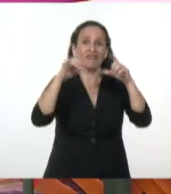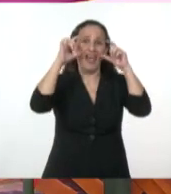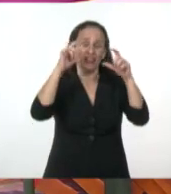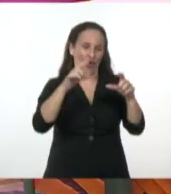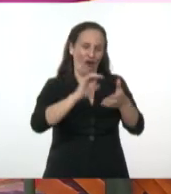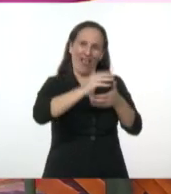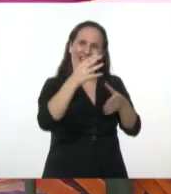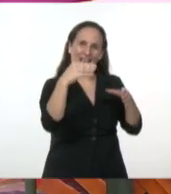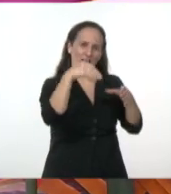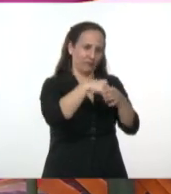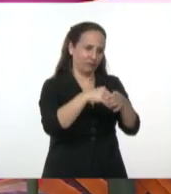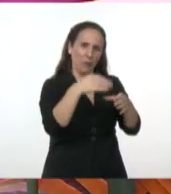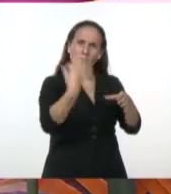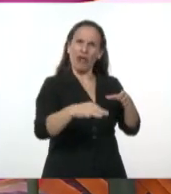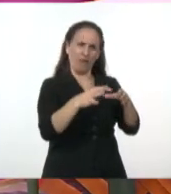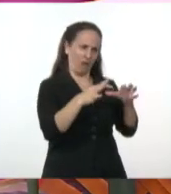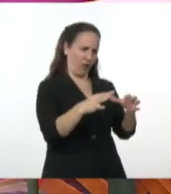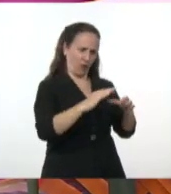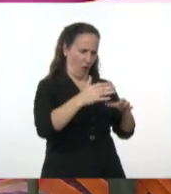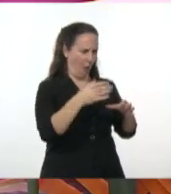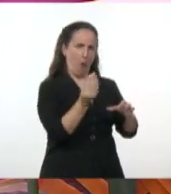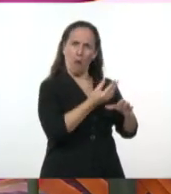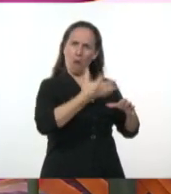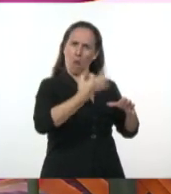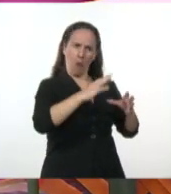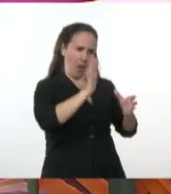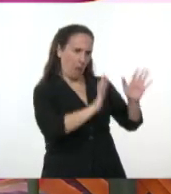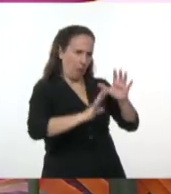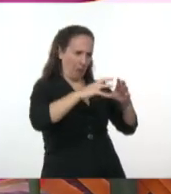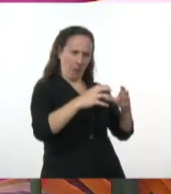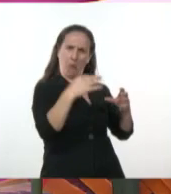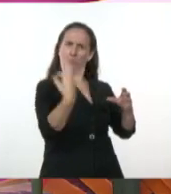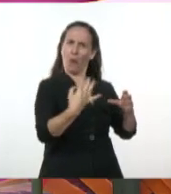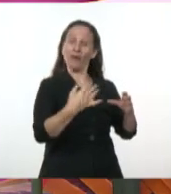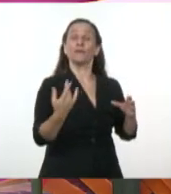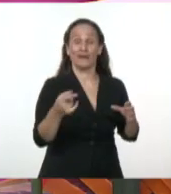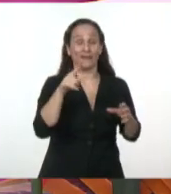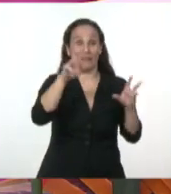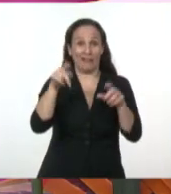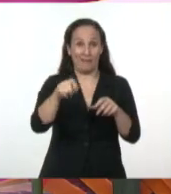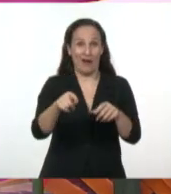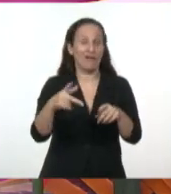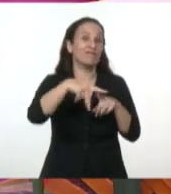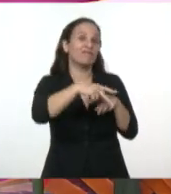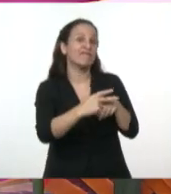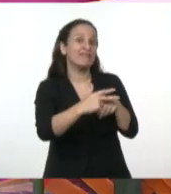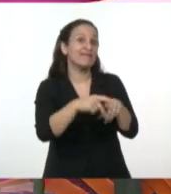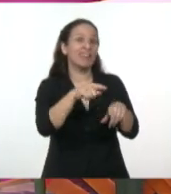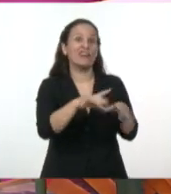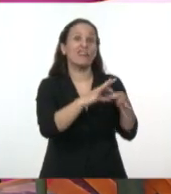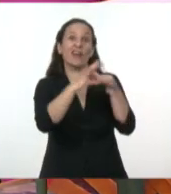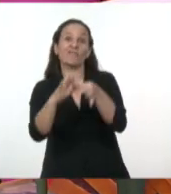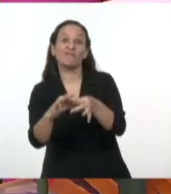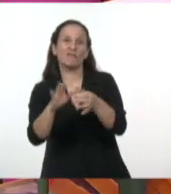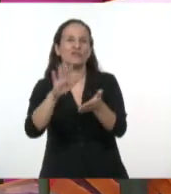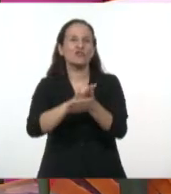estuche y entra justito y decís, qué bien diseñado esto? Bueno, precisamente de eso queremos hablar hoy, de la tecnología aplicada al